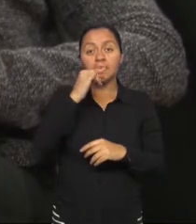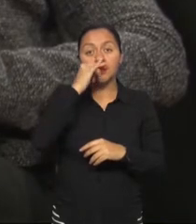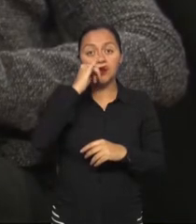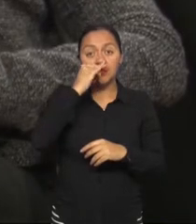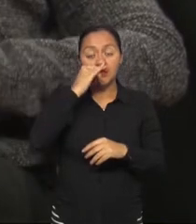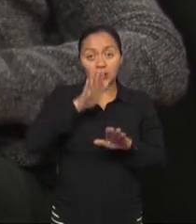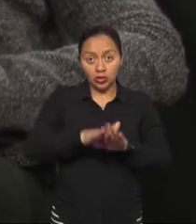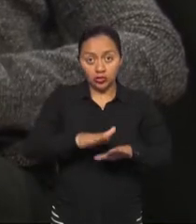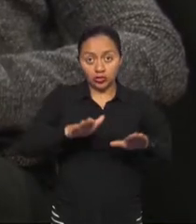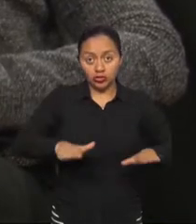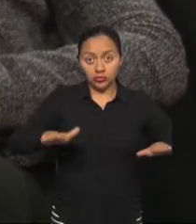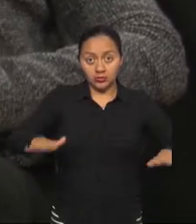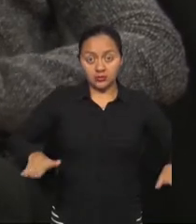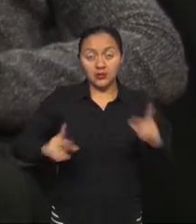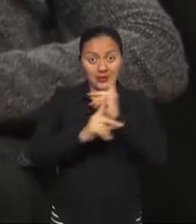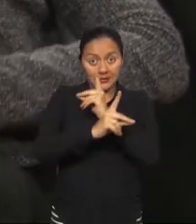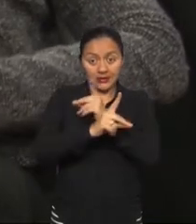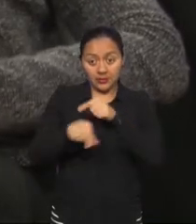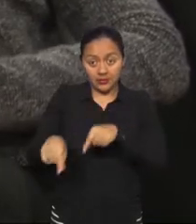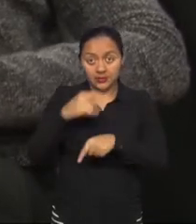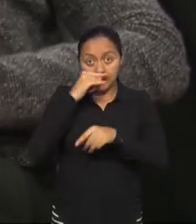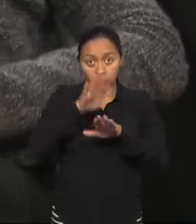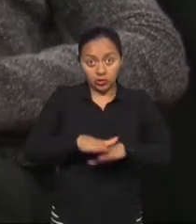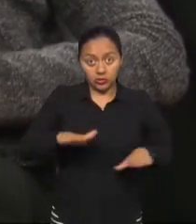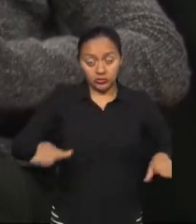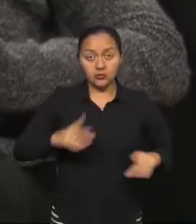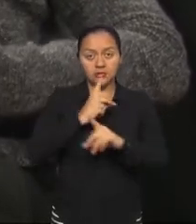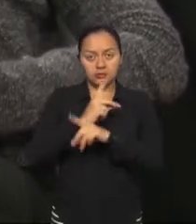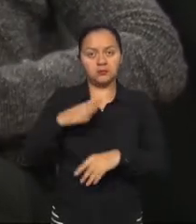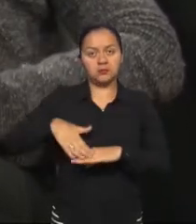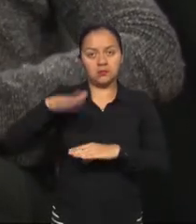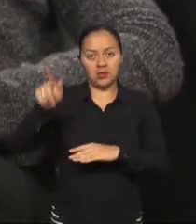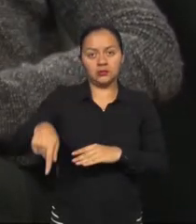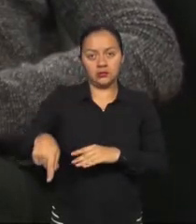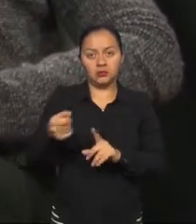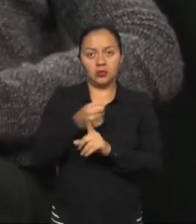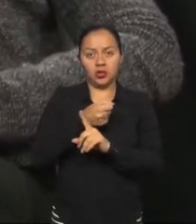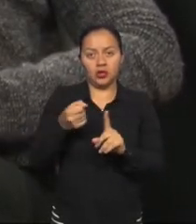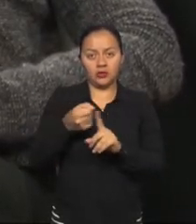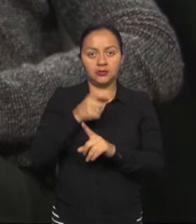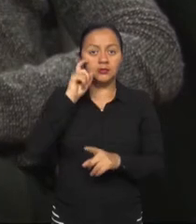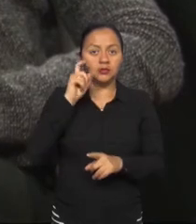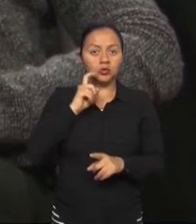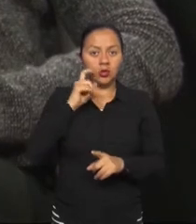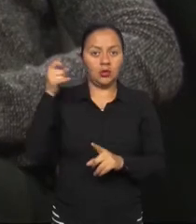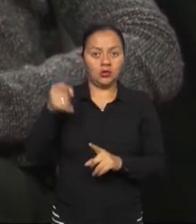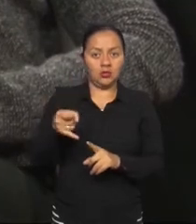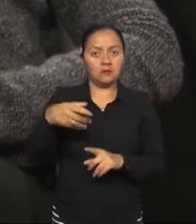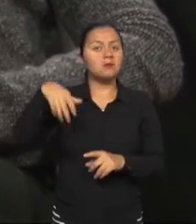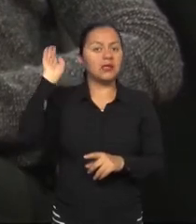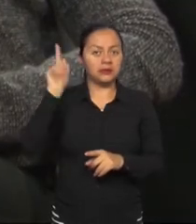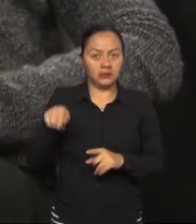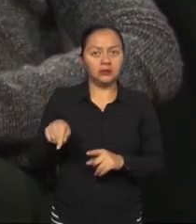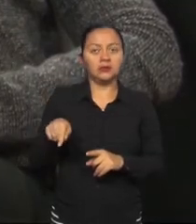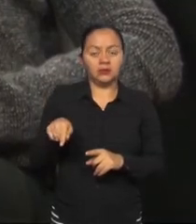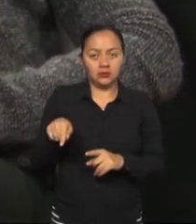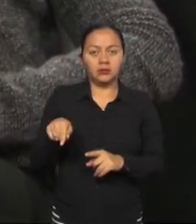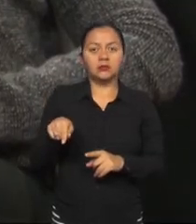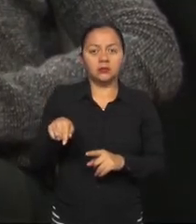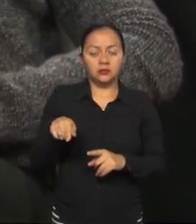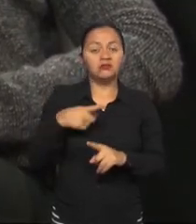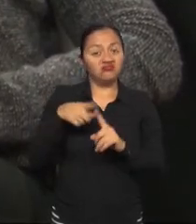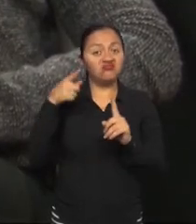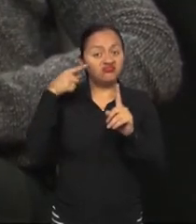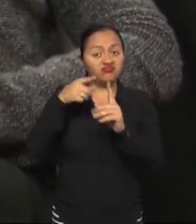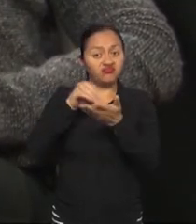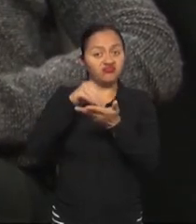niños con discapacidad pueden vivir violencia y principalmente violencia sexual. Y esto lo hemos